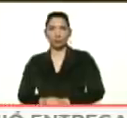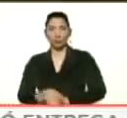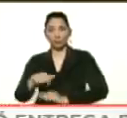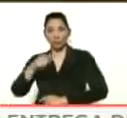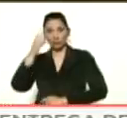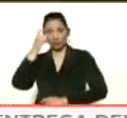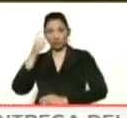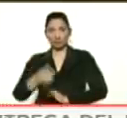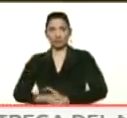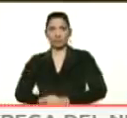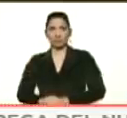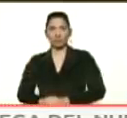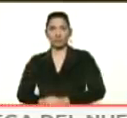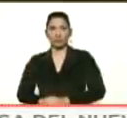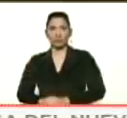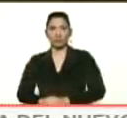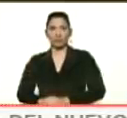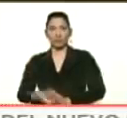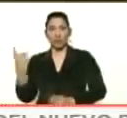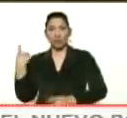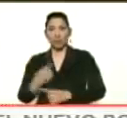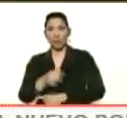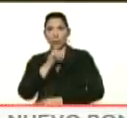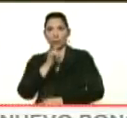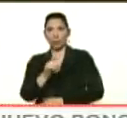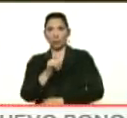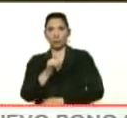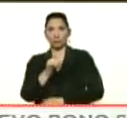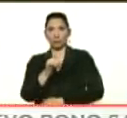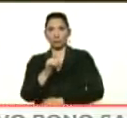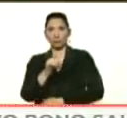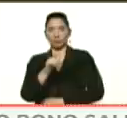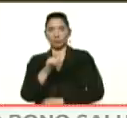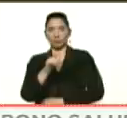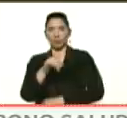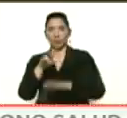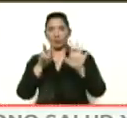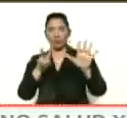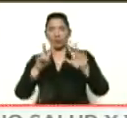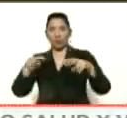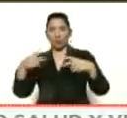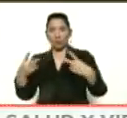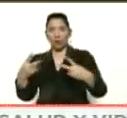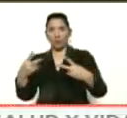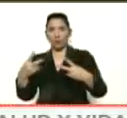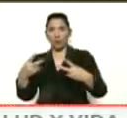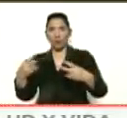hoy debemos reportar 7 nuevos casos de